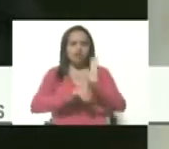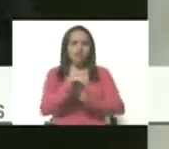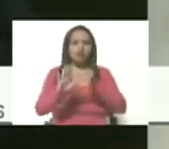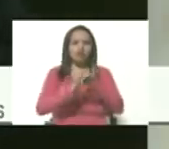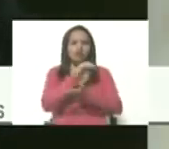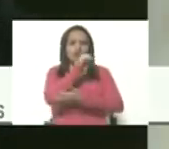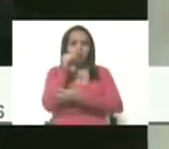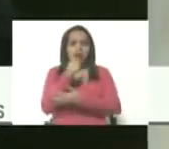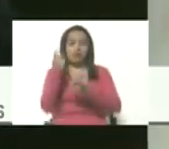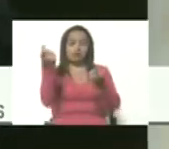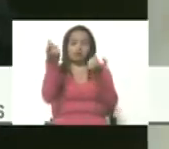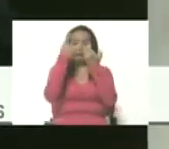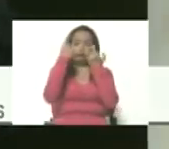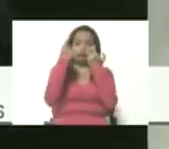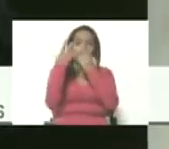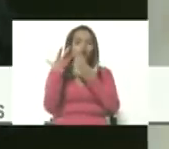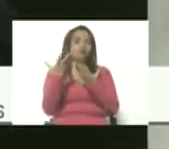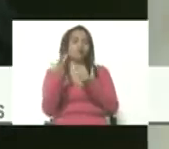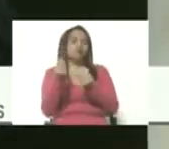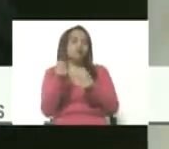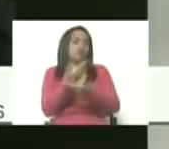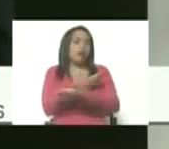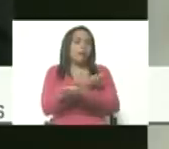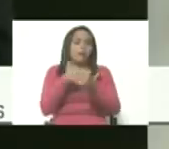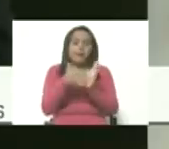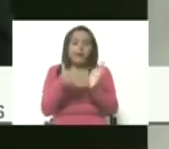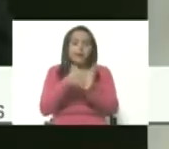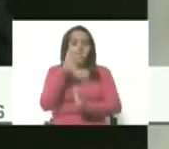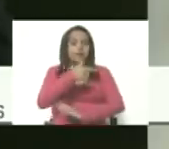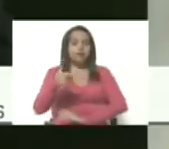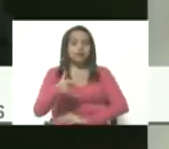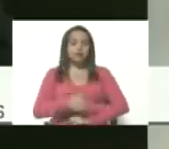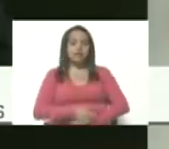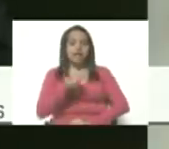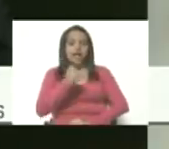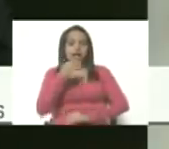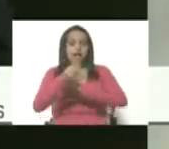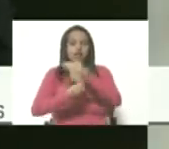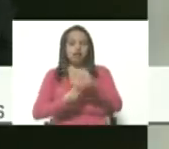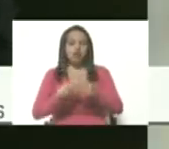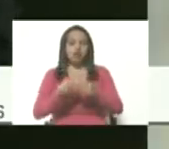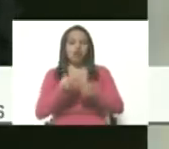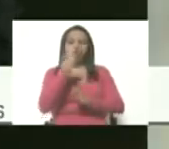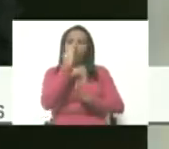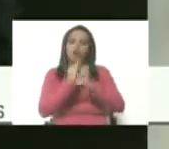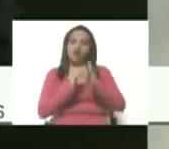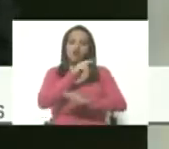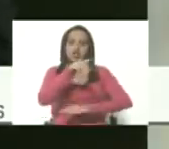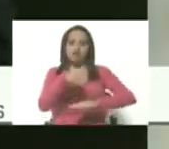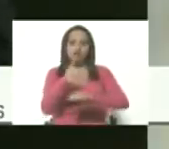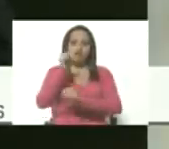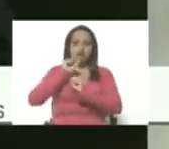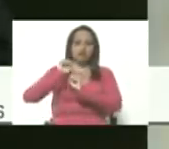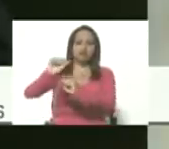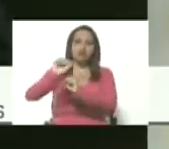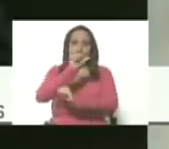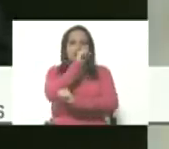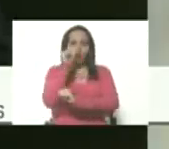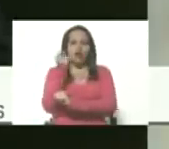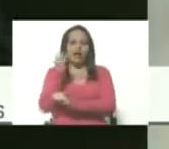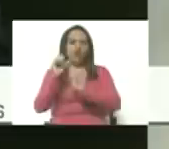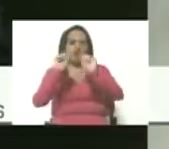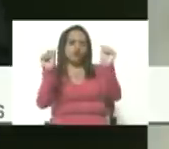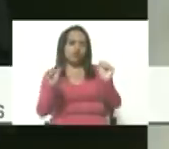capacitado miles de funcionarios. Hemos creado un fondo nacional antidroga para tener un